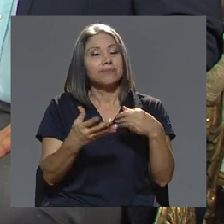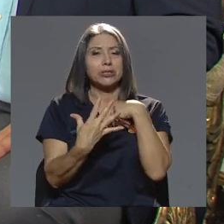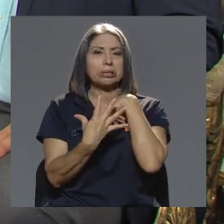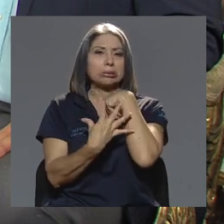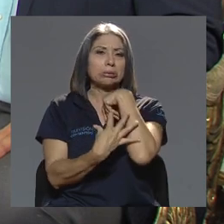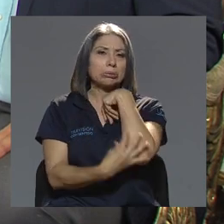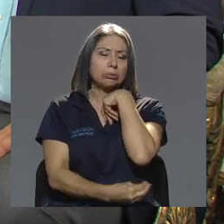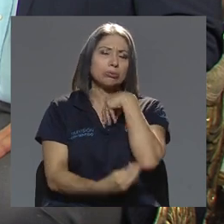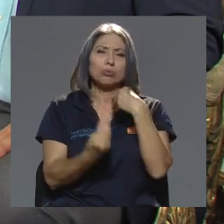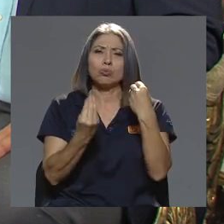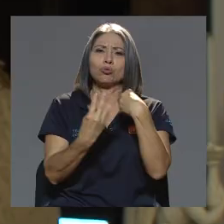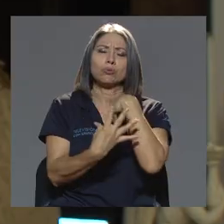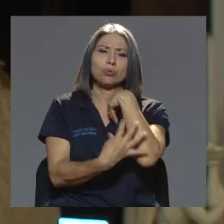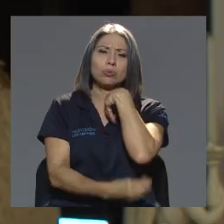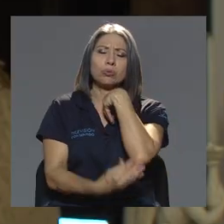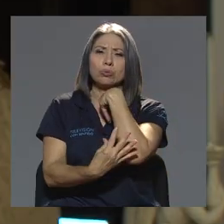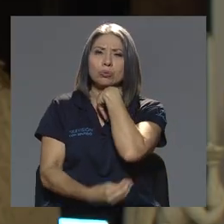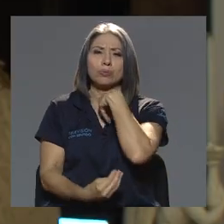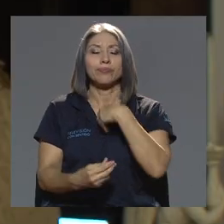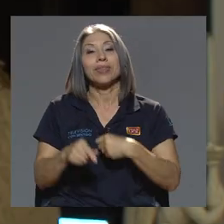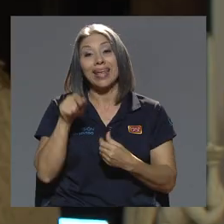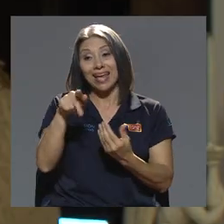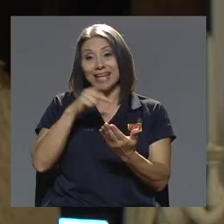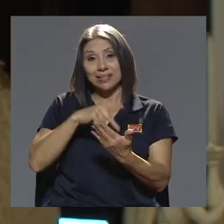pobreza. Entonces, este programa